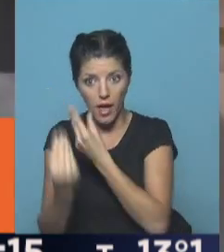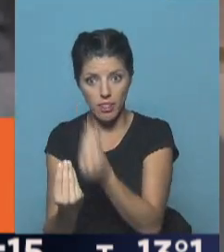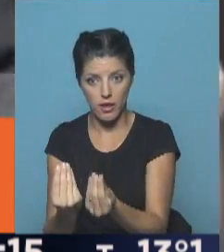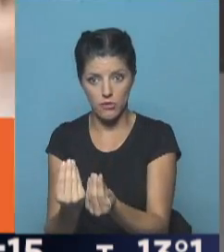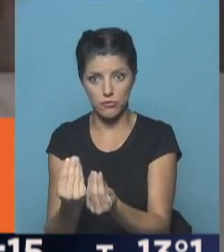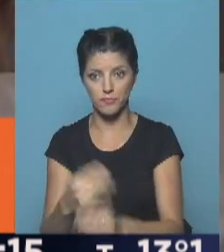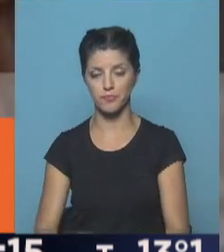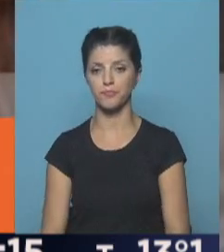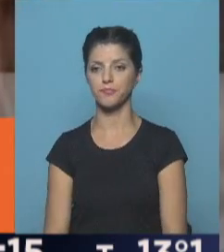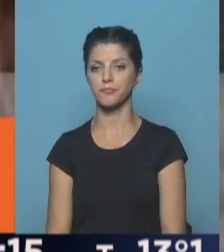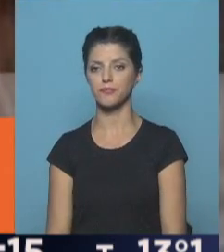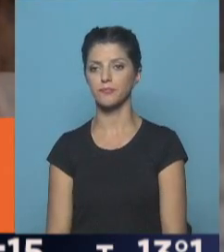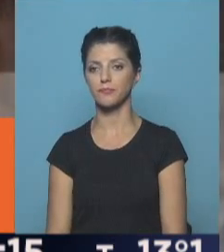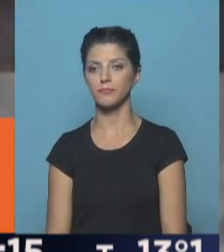candidata.